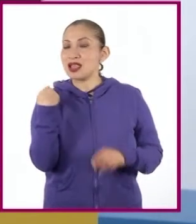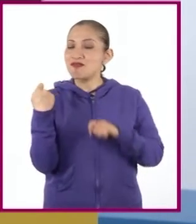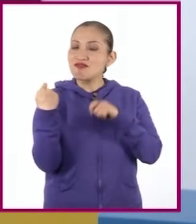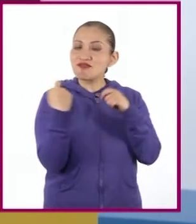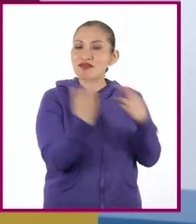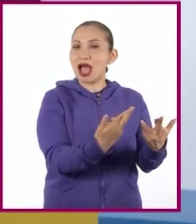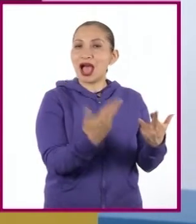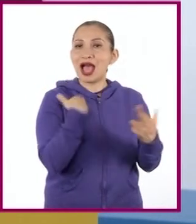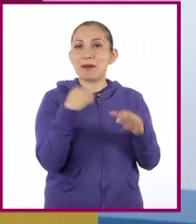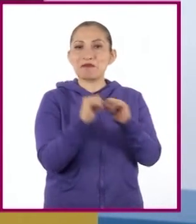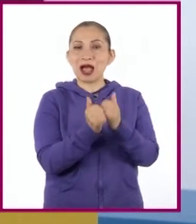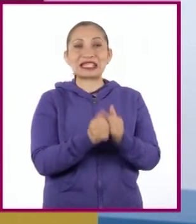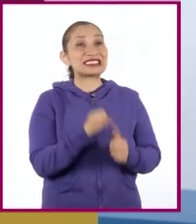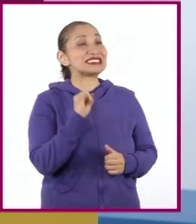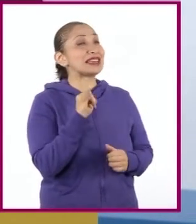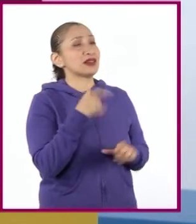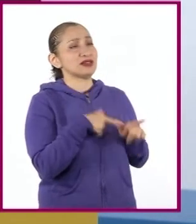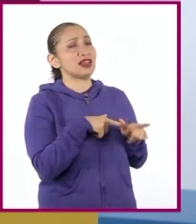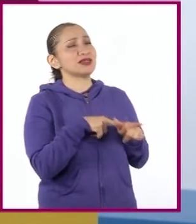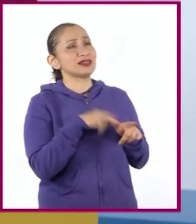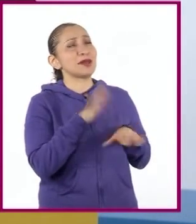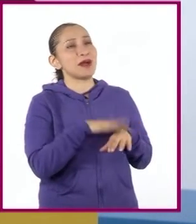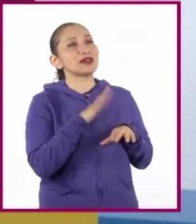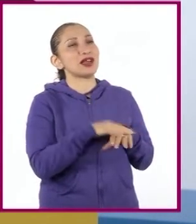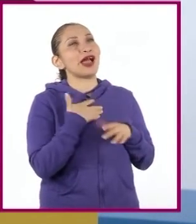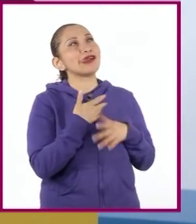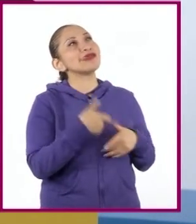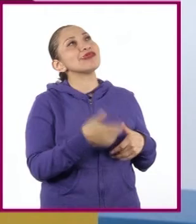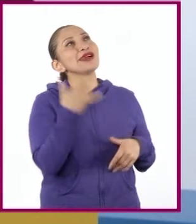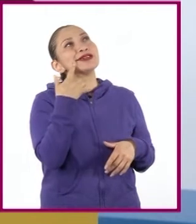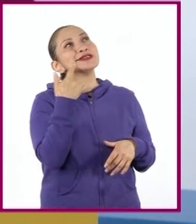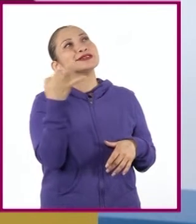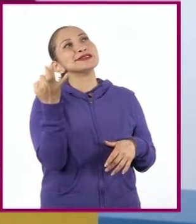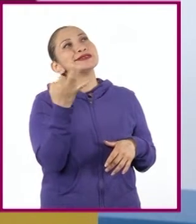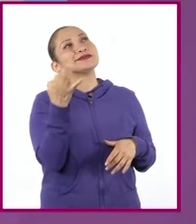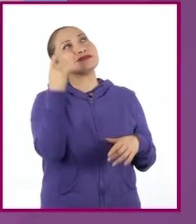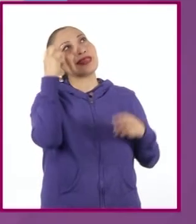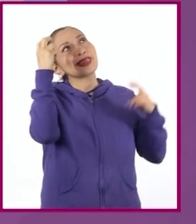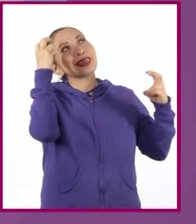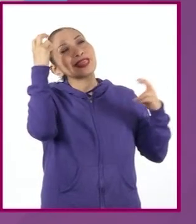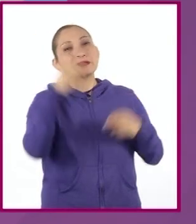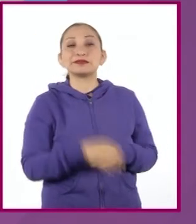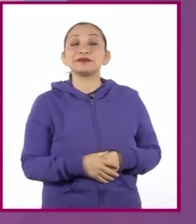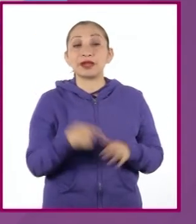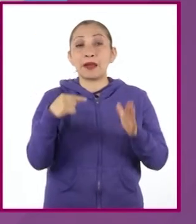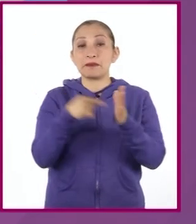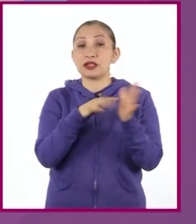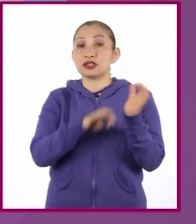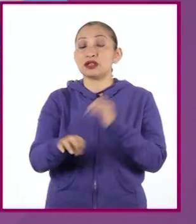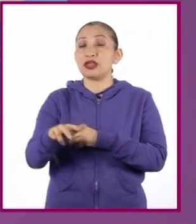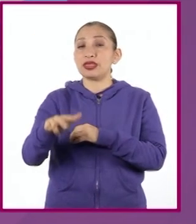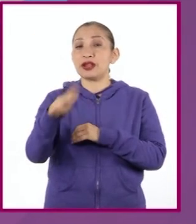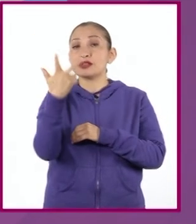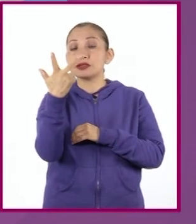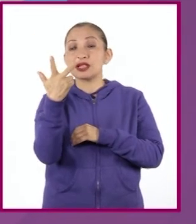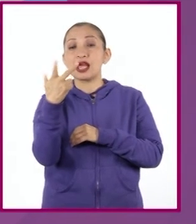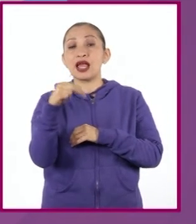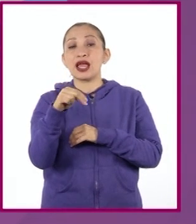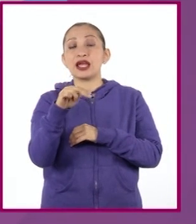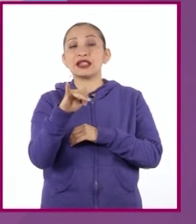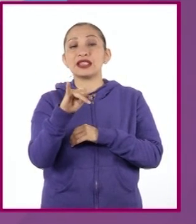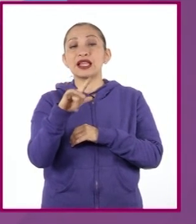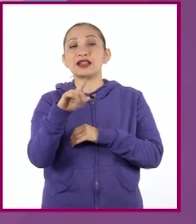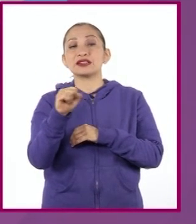panqué. Ay, sí, continuemos, maestra, ya me lo estoy saboreando. En 1913, Niels